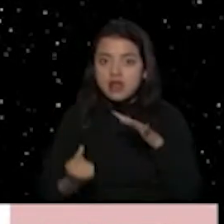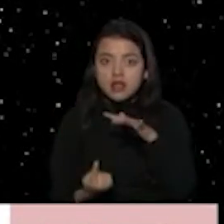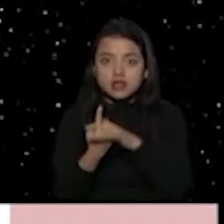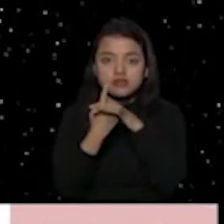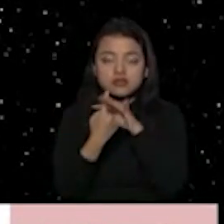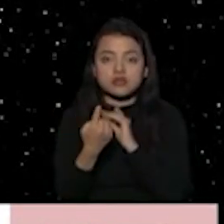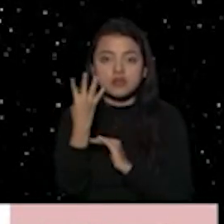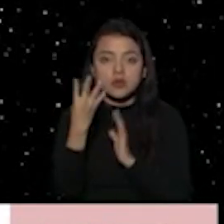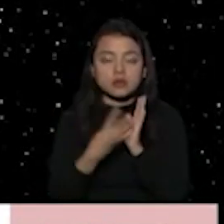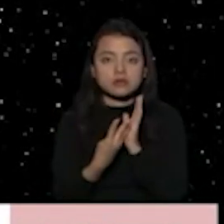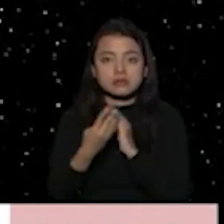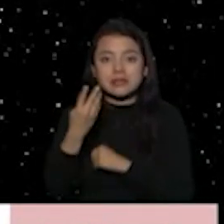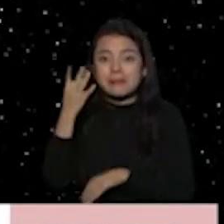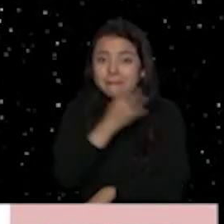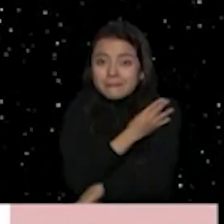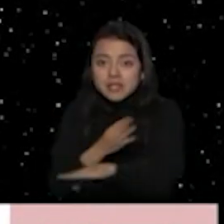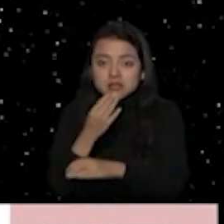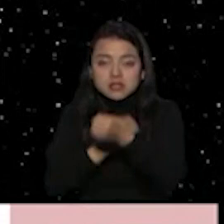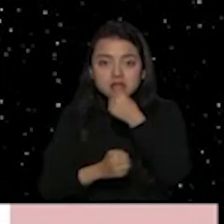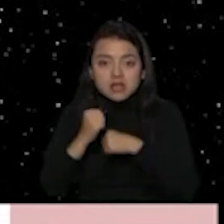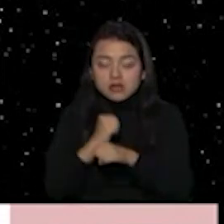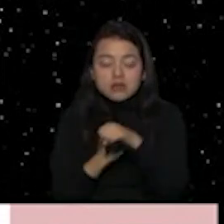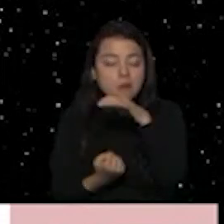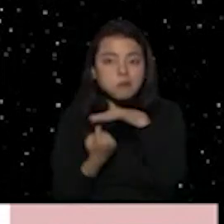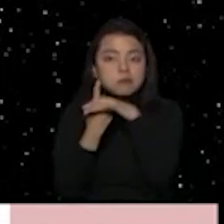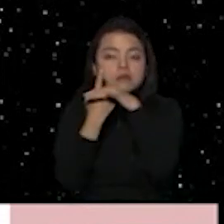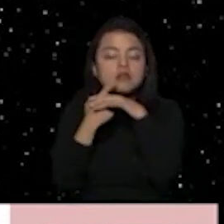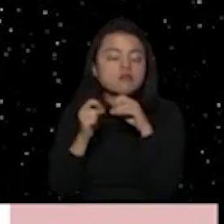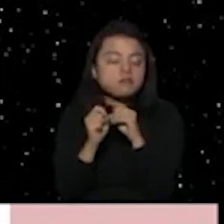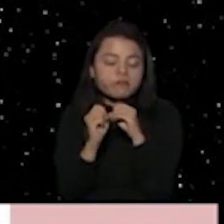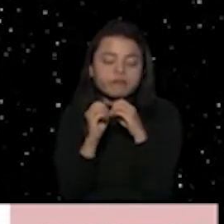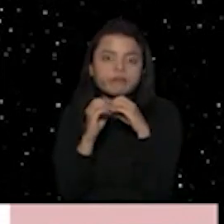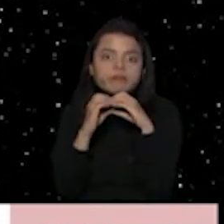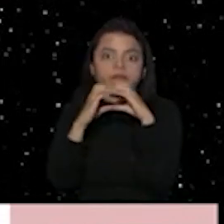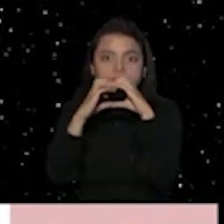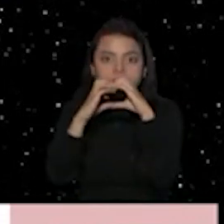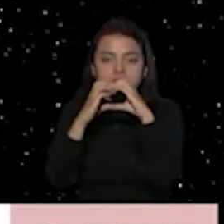4.000 millones de años. Esta estrella, denominada